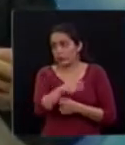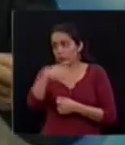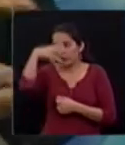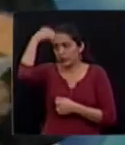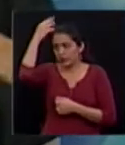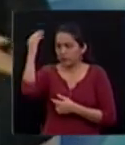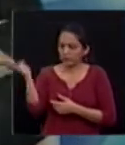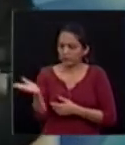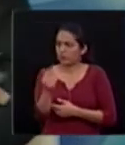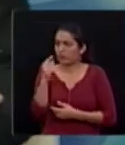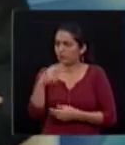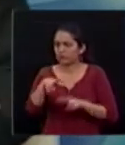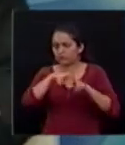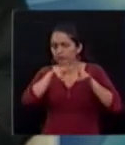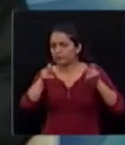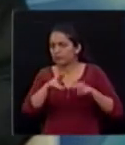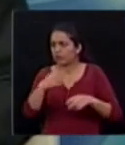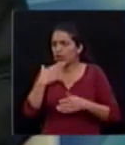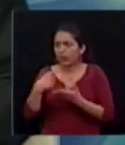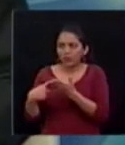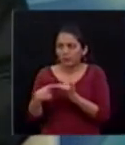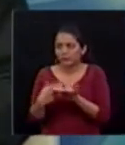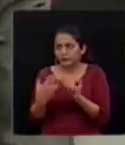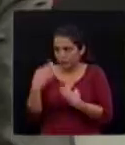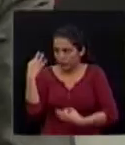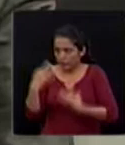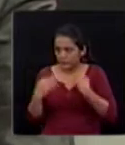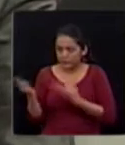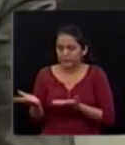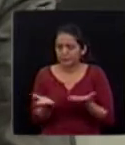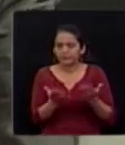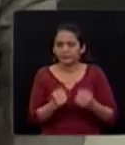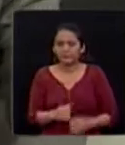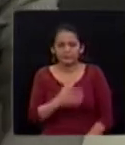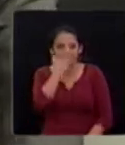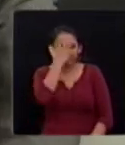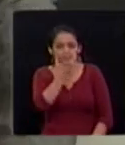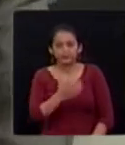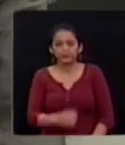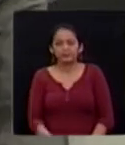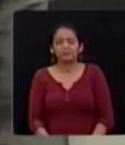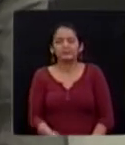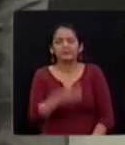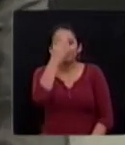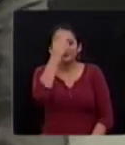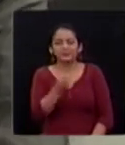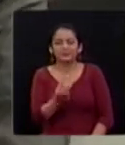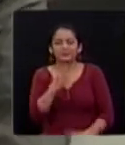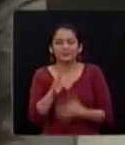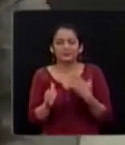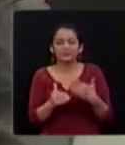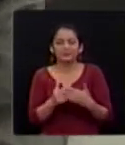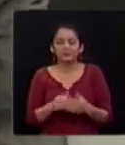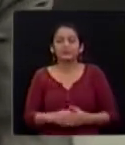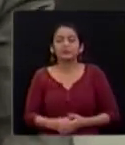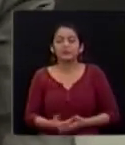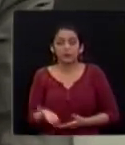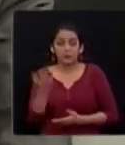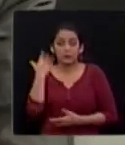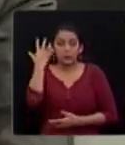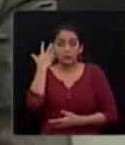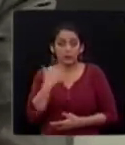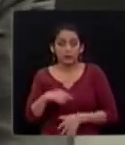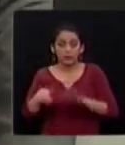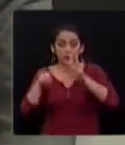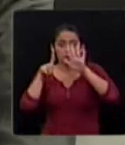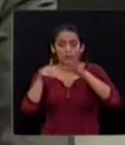qué? ¿Con qué antecedentes? Bienvenido. Gracias. Sí, gracias, Fernando. Un saludo a todos quienes nos miran y nos escuchan. Efectivamente, el 6 de febrero yo